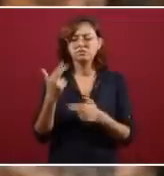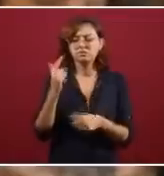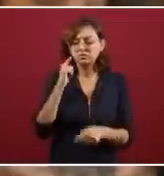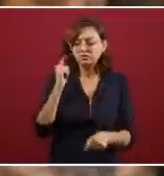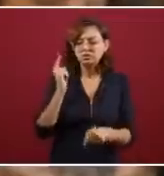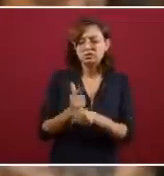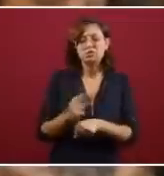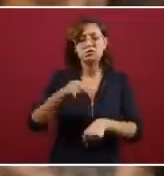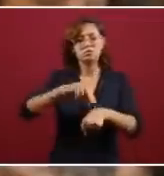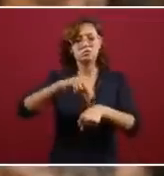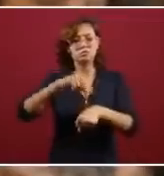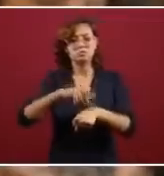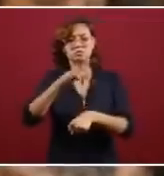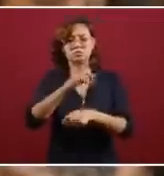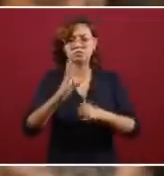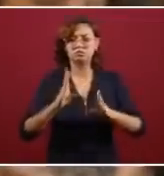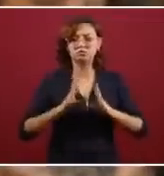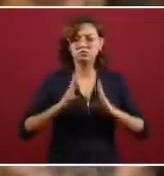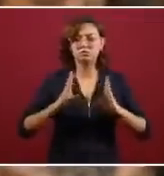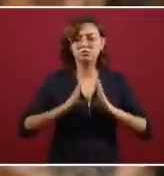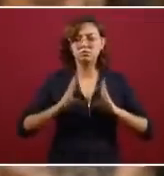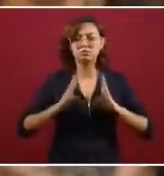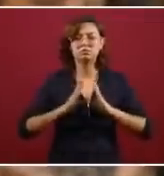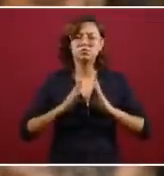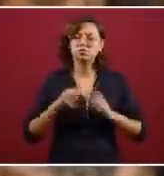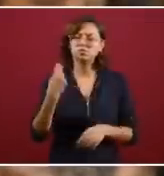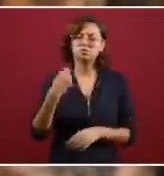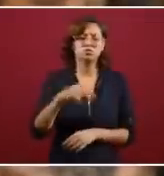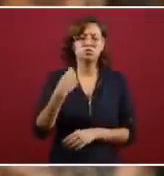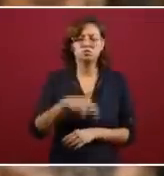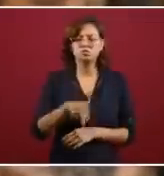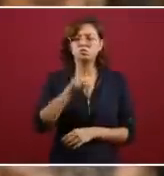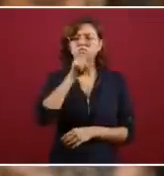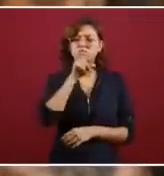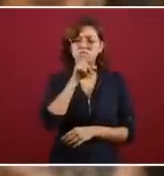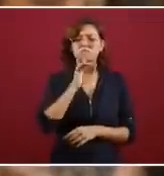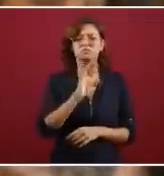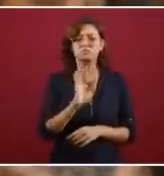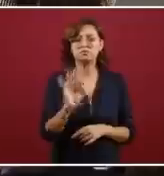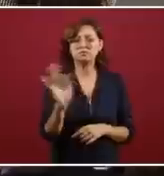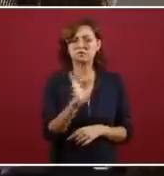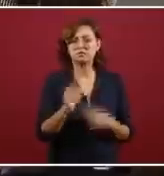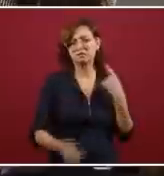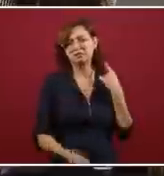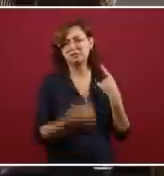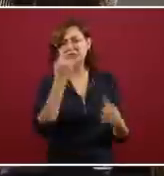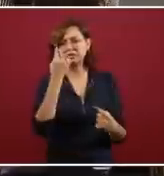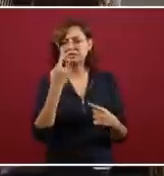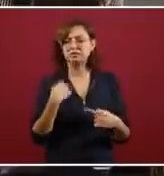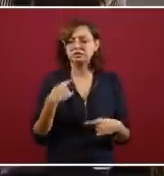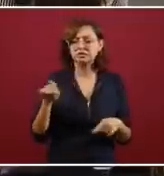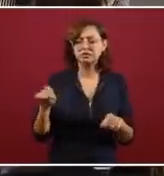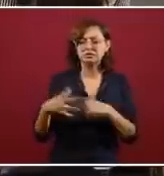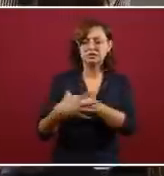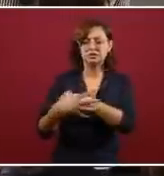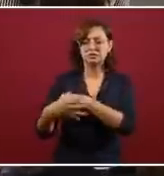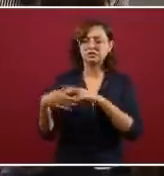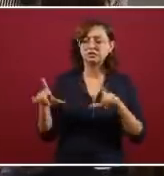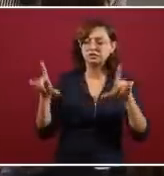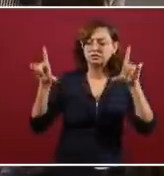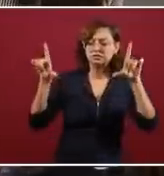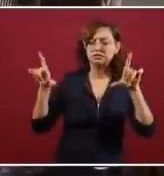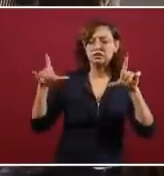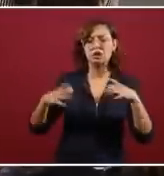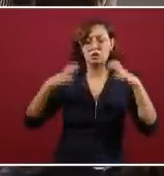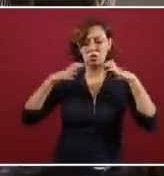un médico militar, del que pues, se omite su nombre por temor a represalias, tomó una radiografía completa del